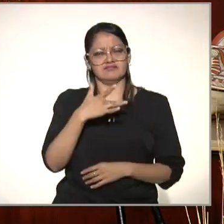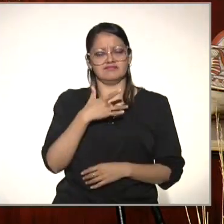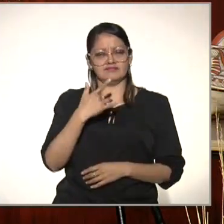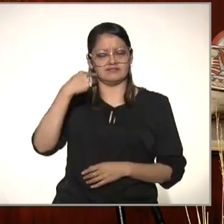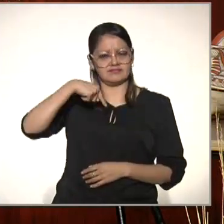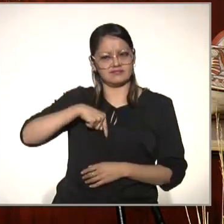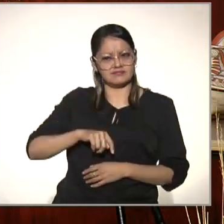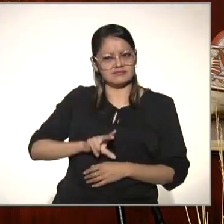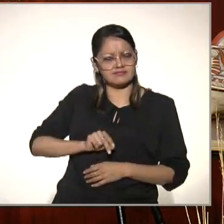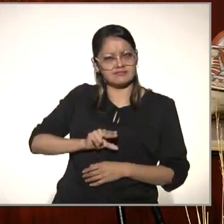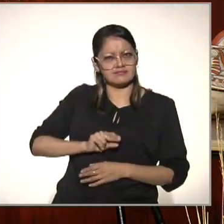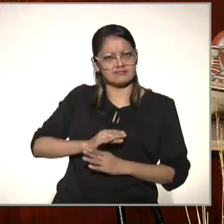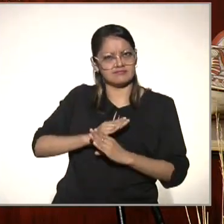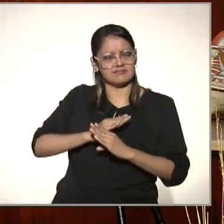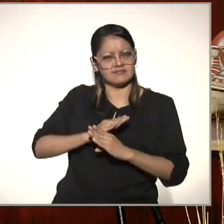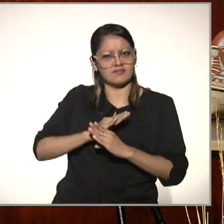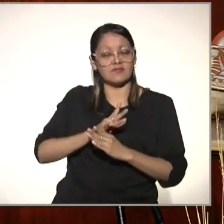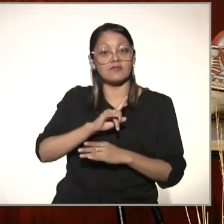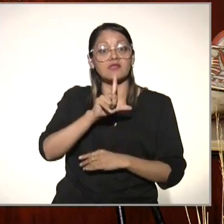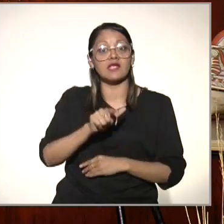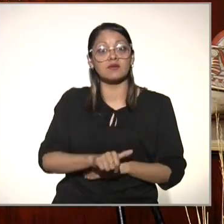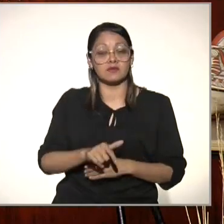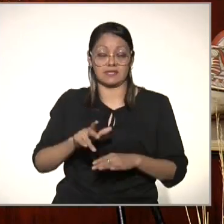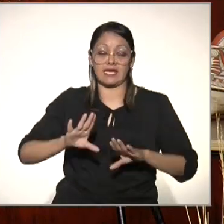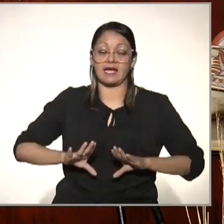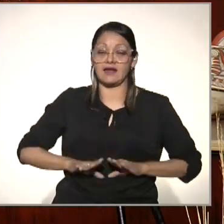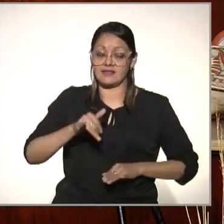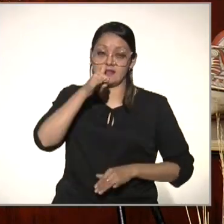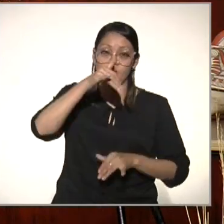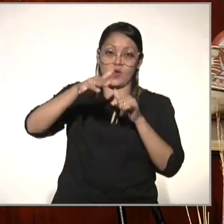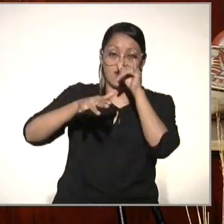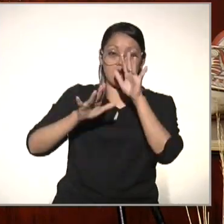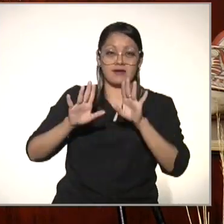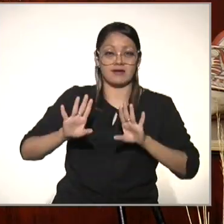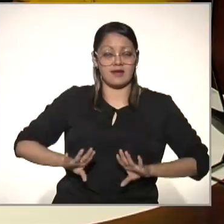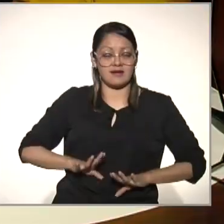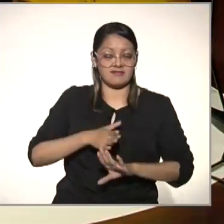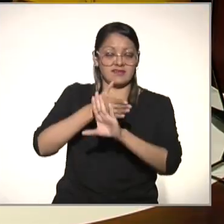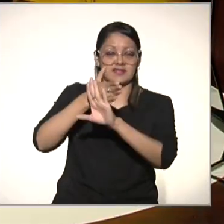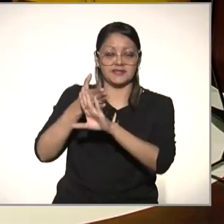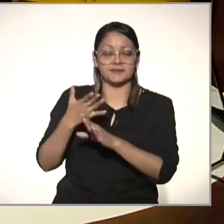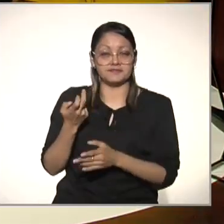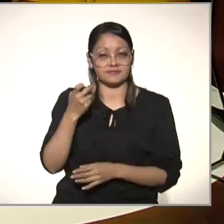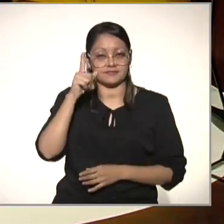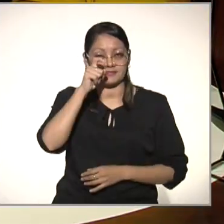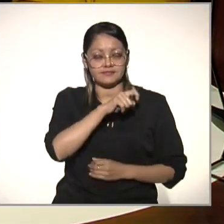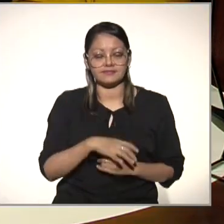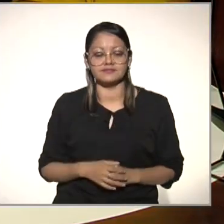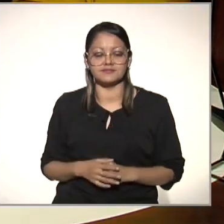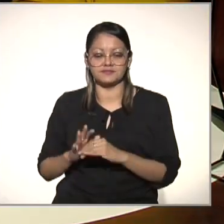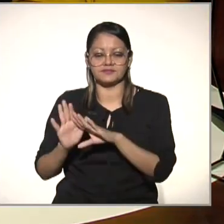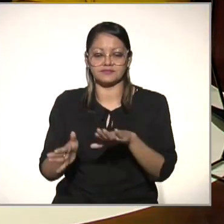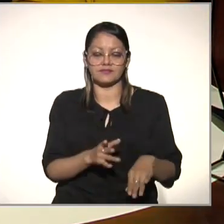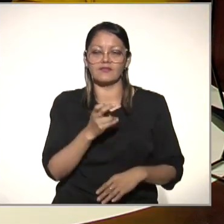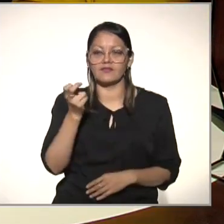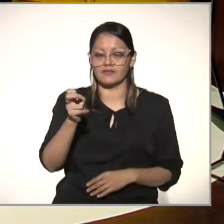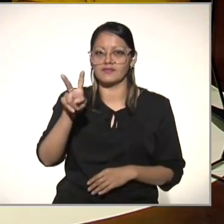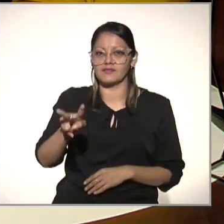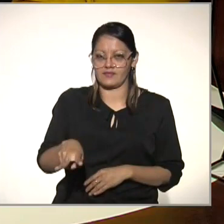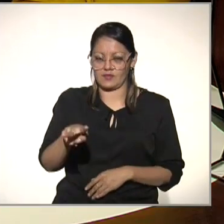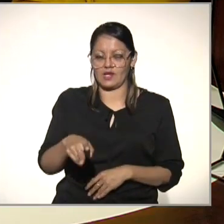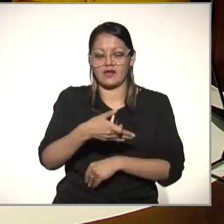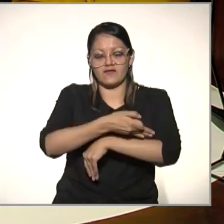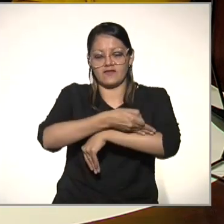su personalidad, sino que incluso pueden llegar a ser violentas en un futuro, ¿no? Claro, y de hecho yo pensaba que el gran papel de las